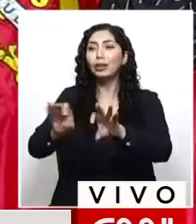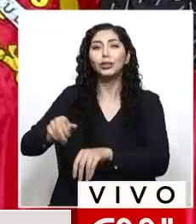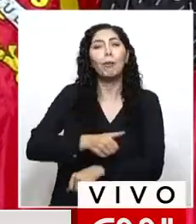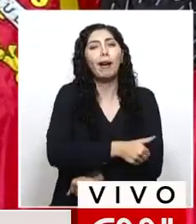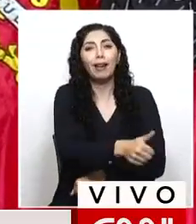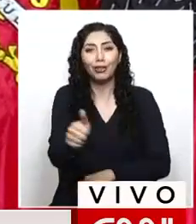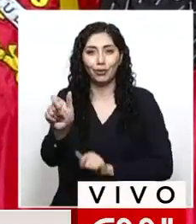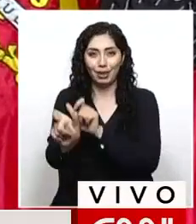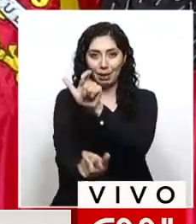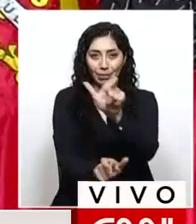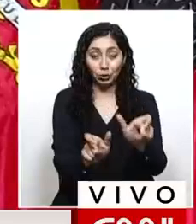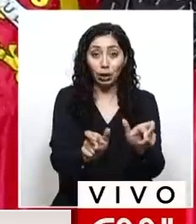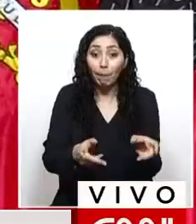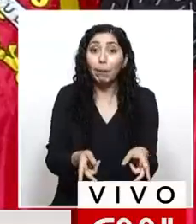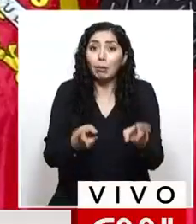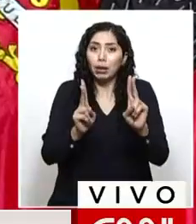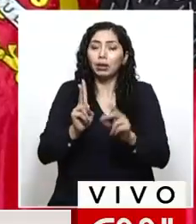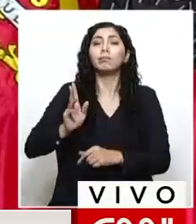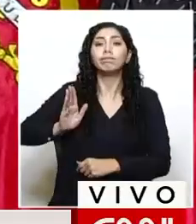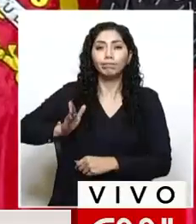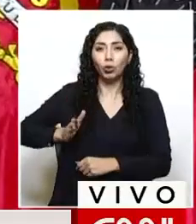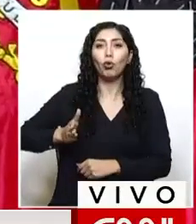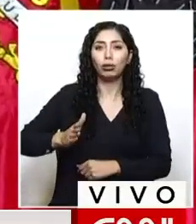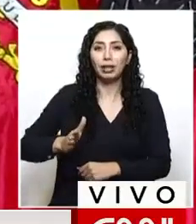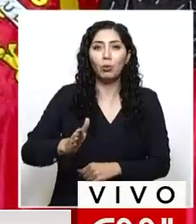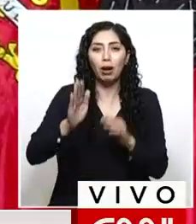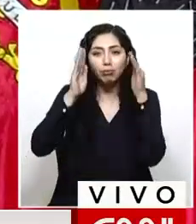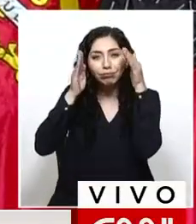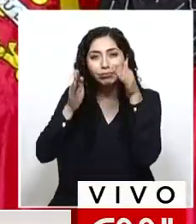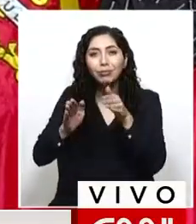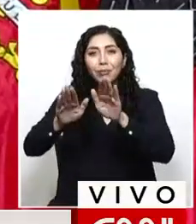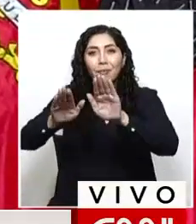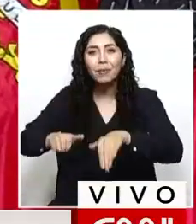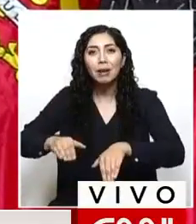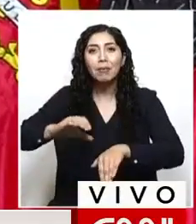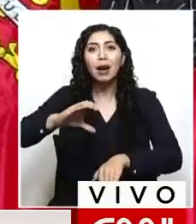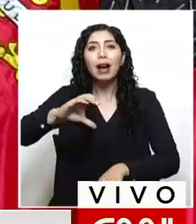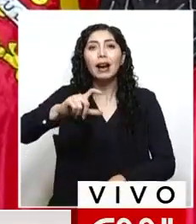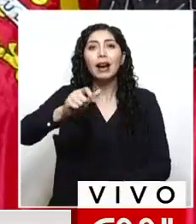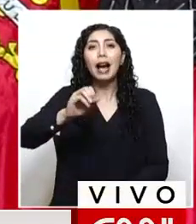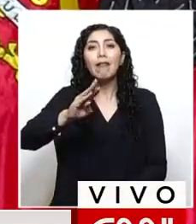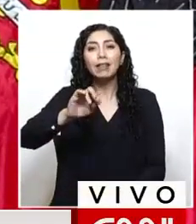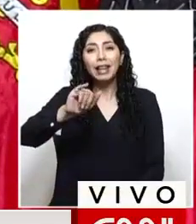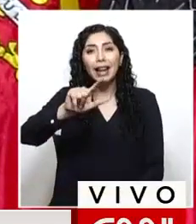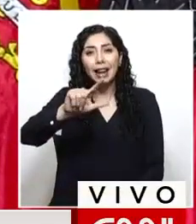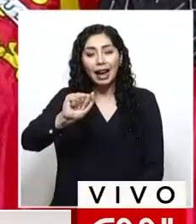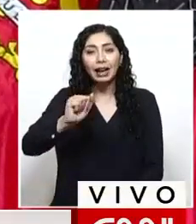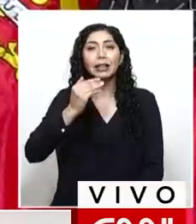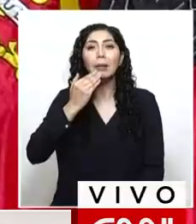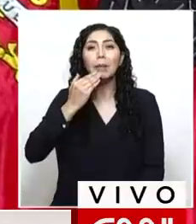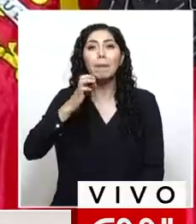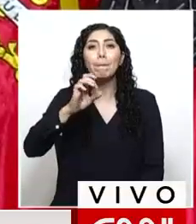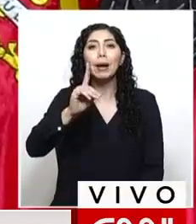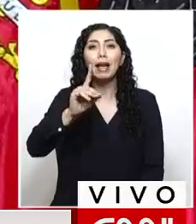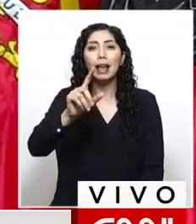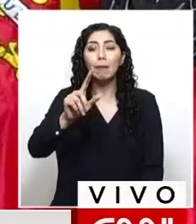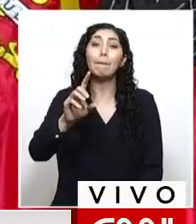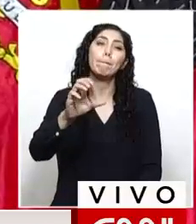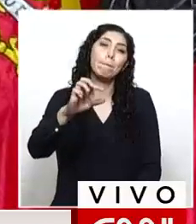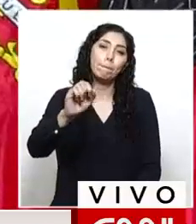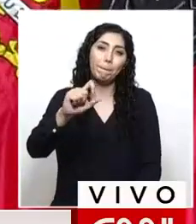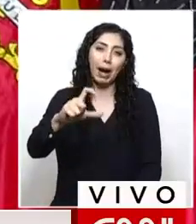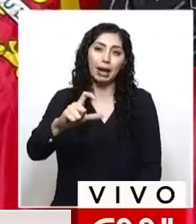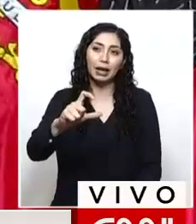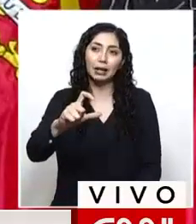nos permitirá continuar por la senda de Gabriela Mistral y de Pedro Aguirre Cerda para relevar el rol del Estado en